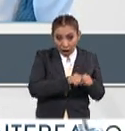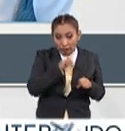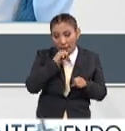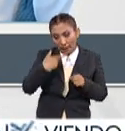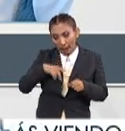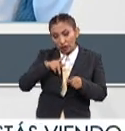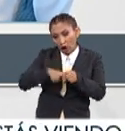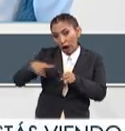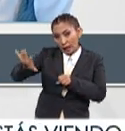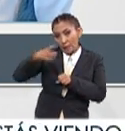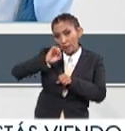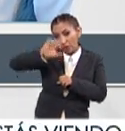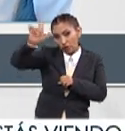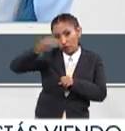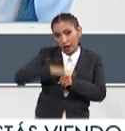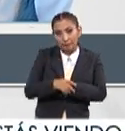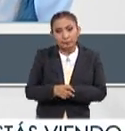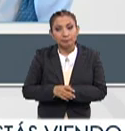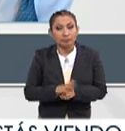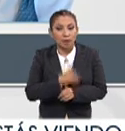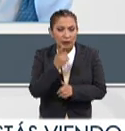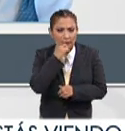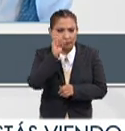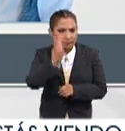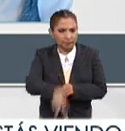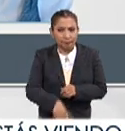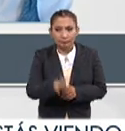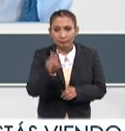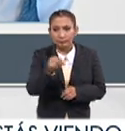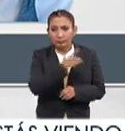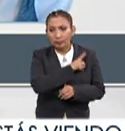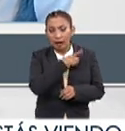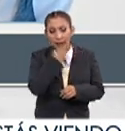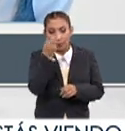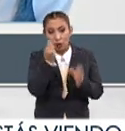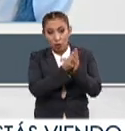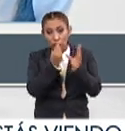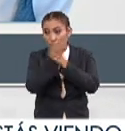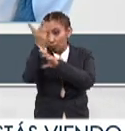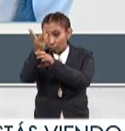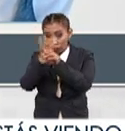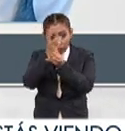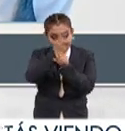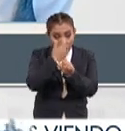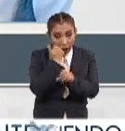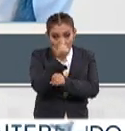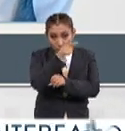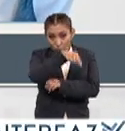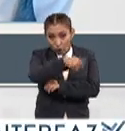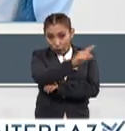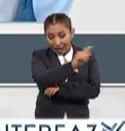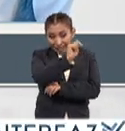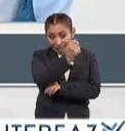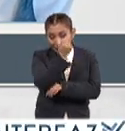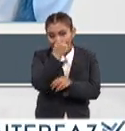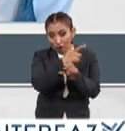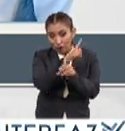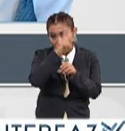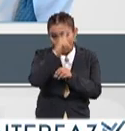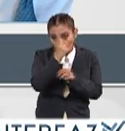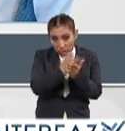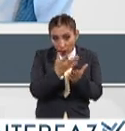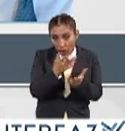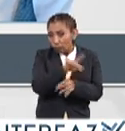ámbito personal y en el ámbito profesional. Porque quiero decirles que no solamente a este curso estamos invitando a estudiantes del Tecnológico Nacional de